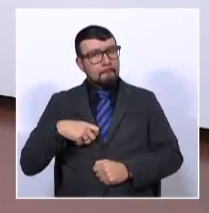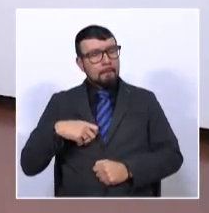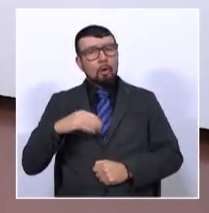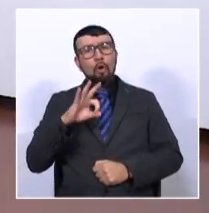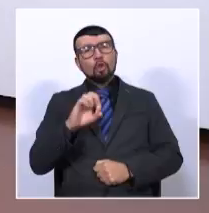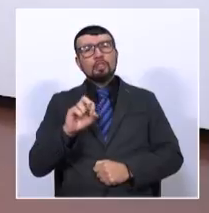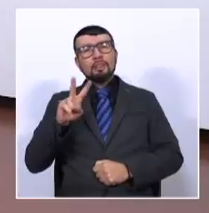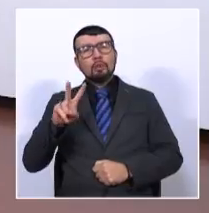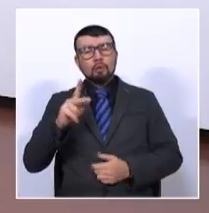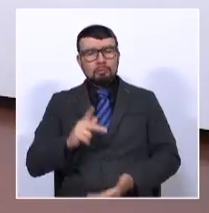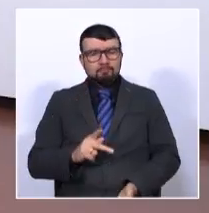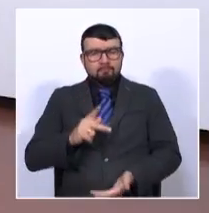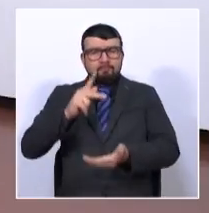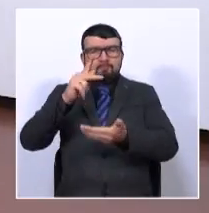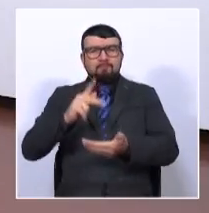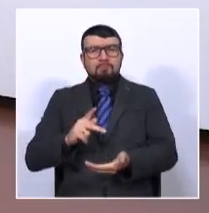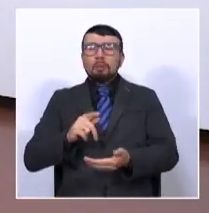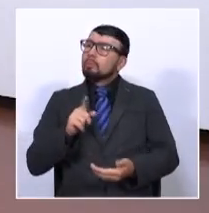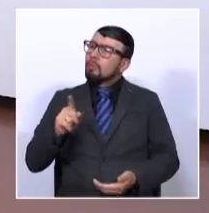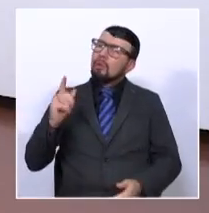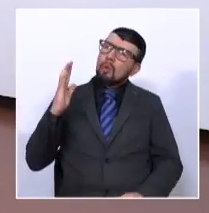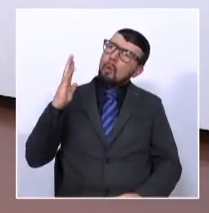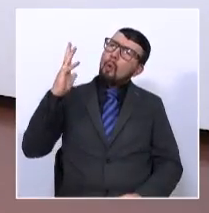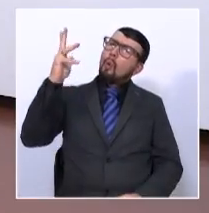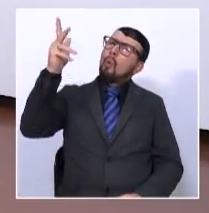82 kilos. ¿Y cuánto mides?